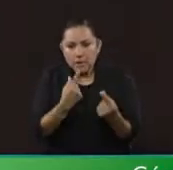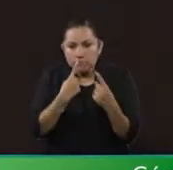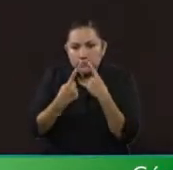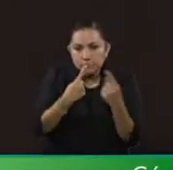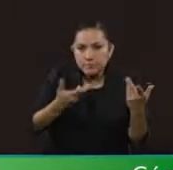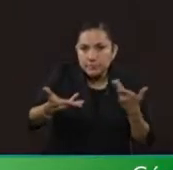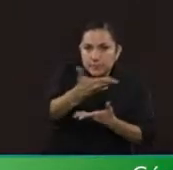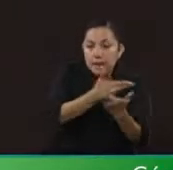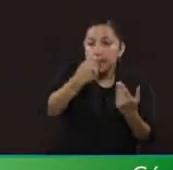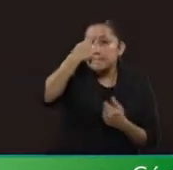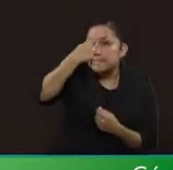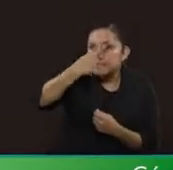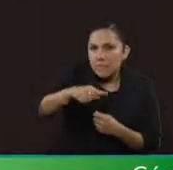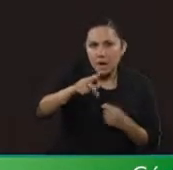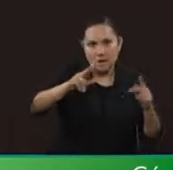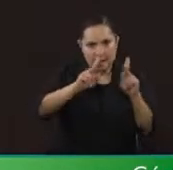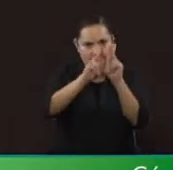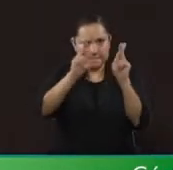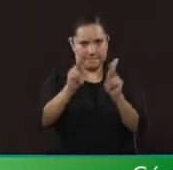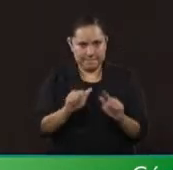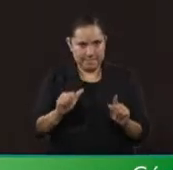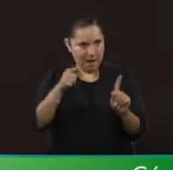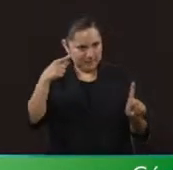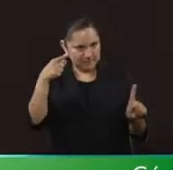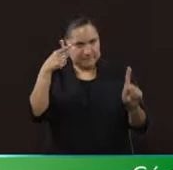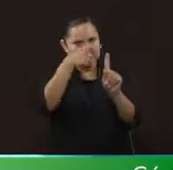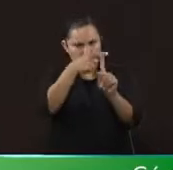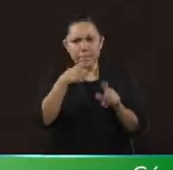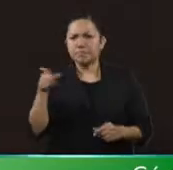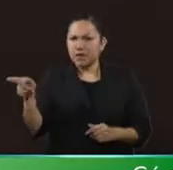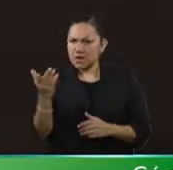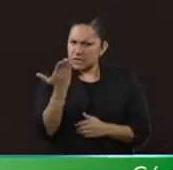una invitación a todas y a todos los legisladores